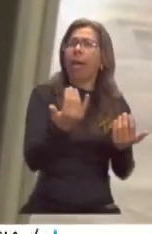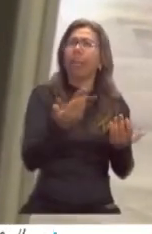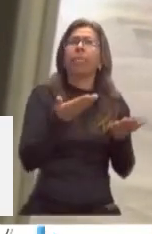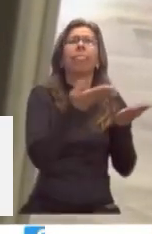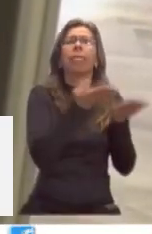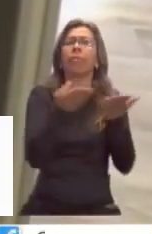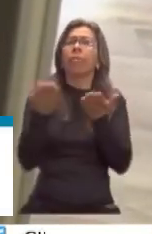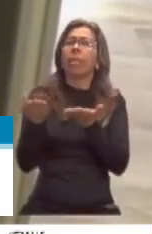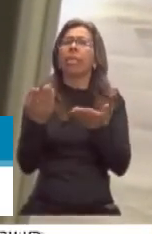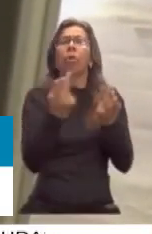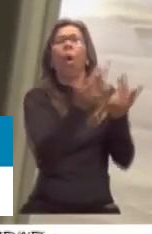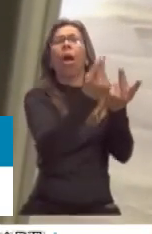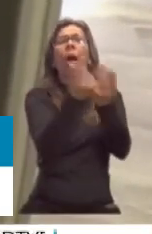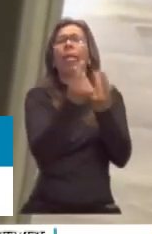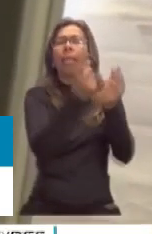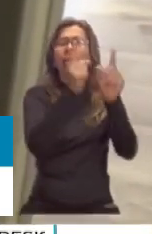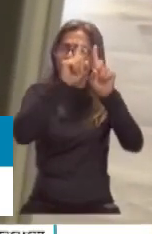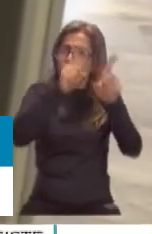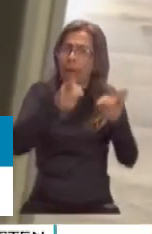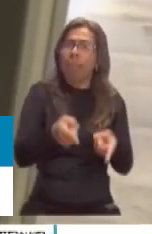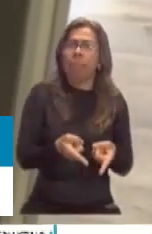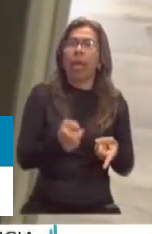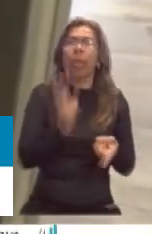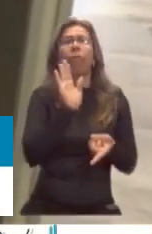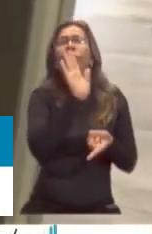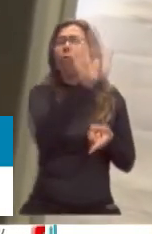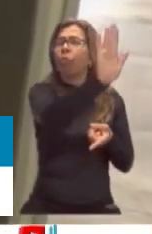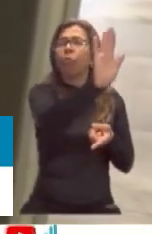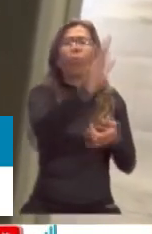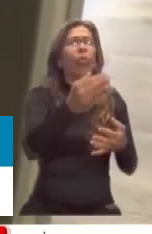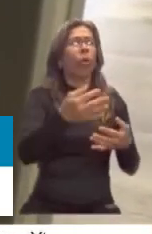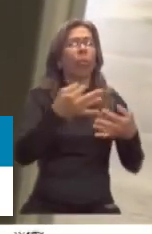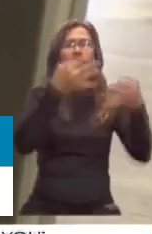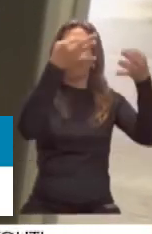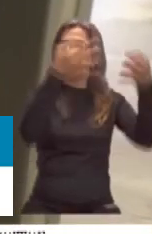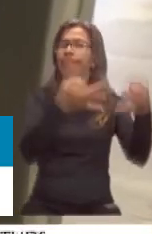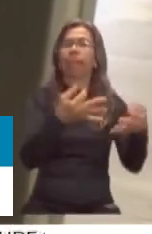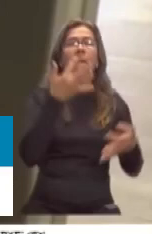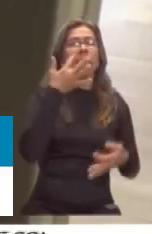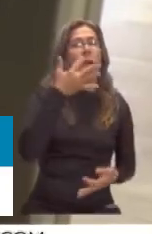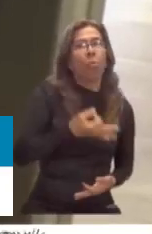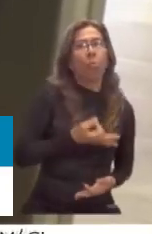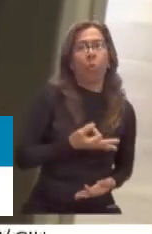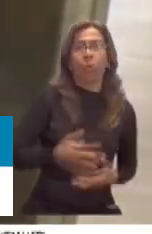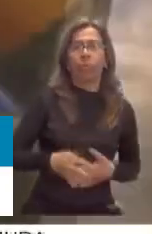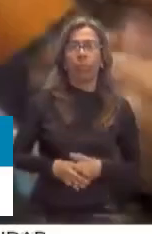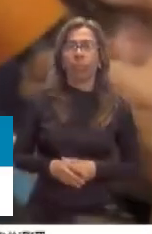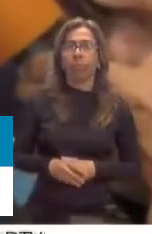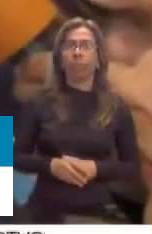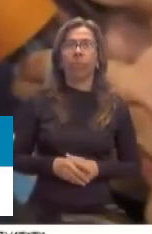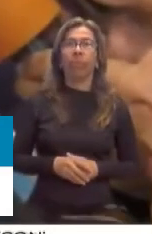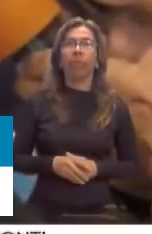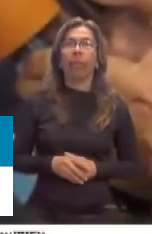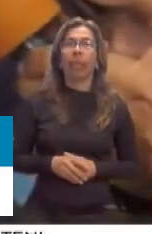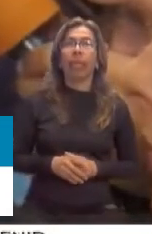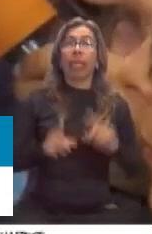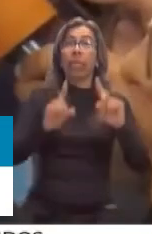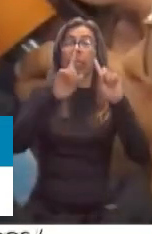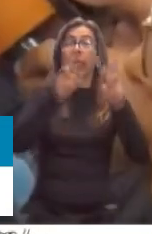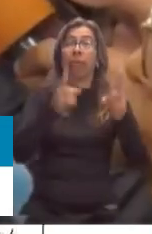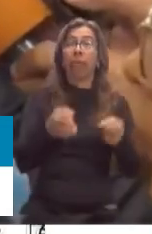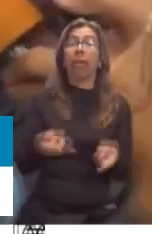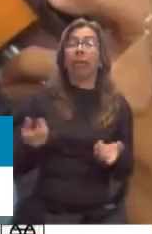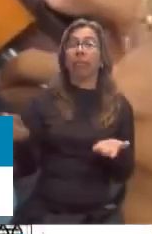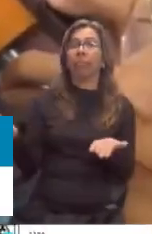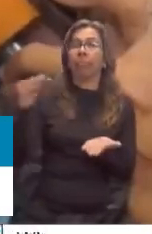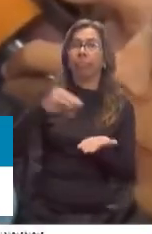cual esto tiene una perspectiva de futuro muy interesante. ¿Cómo el gobierno en este caso en el sentido de aportes también que hace la empresa?